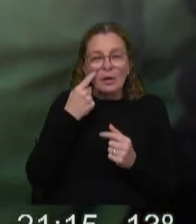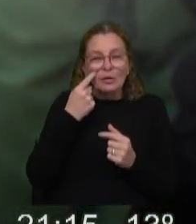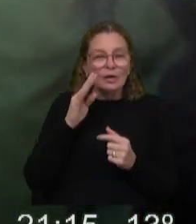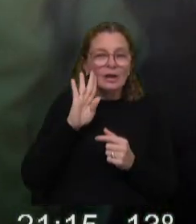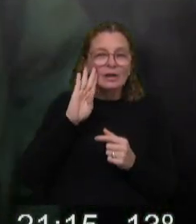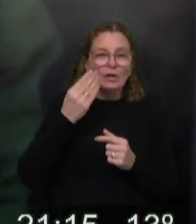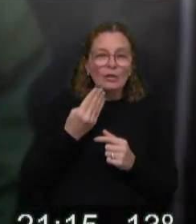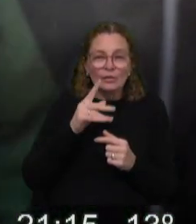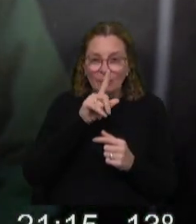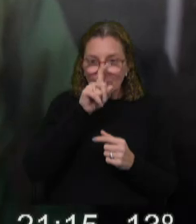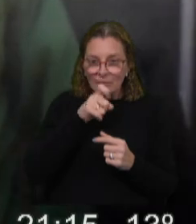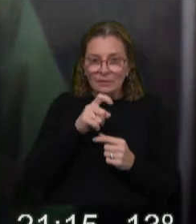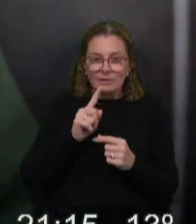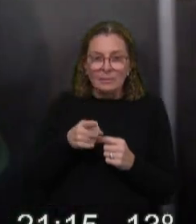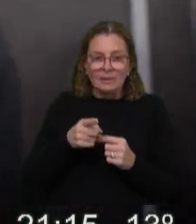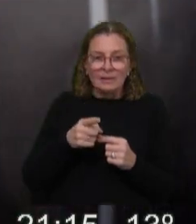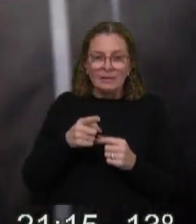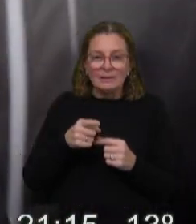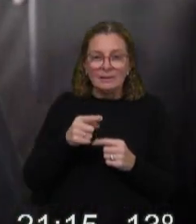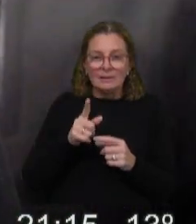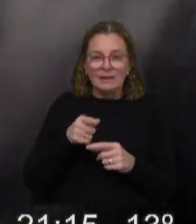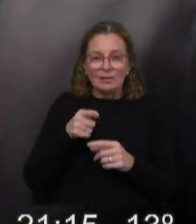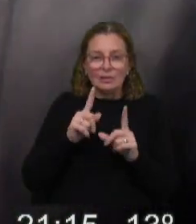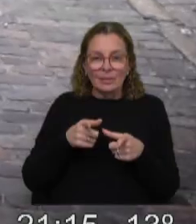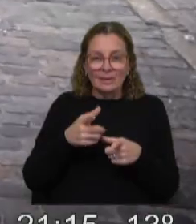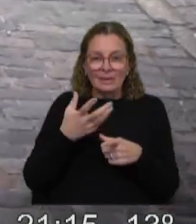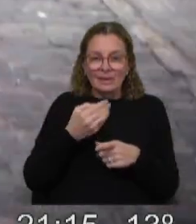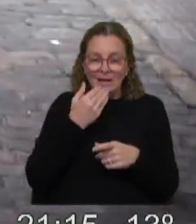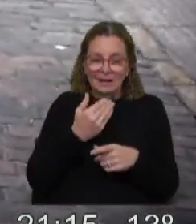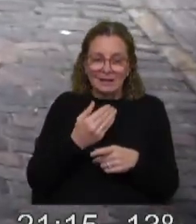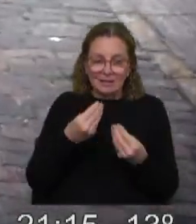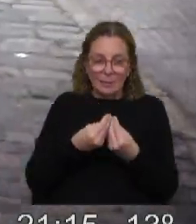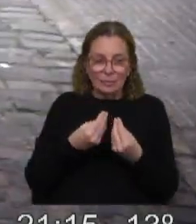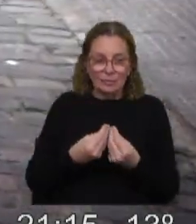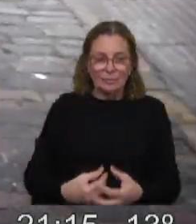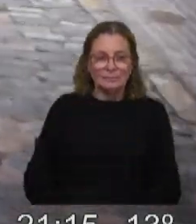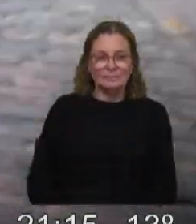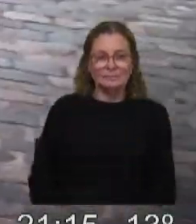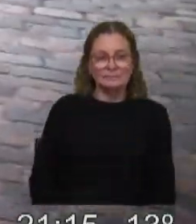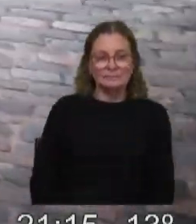reconocer Montevideo y a nuestros artistas, y eso también se los agradecemos mucho.